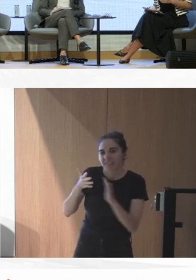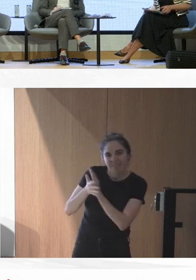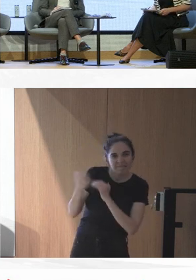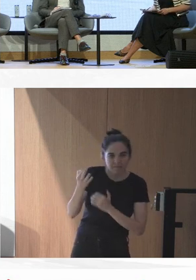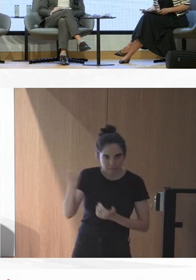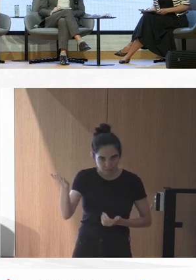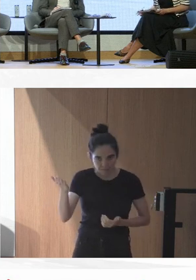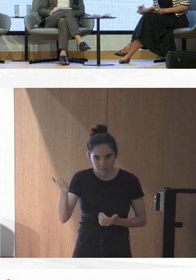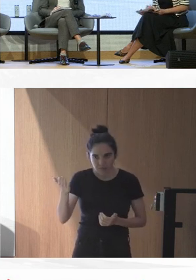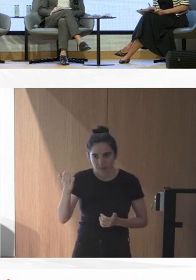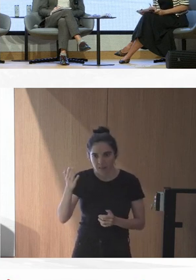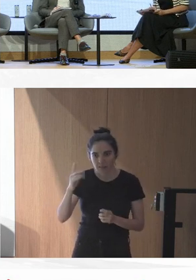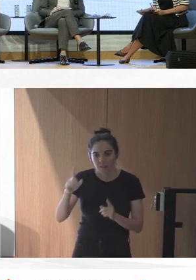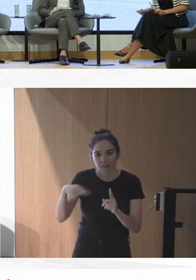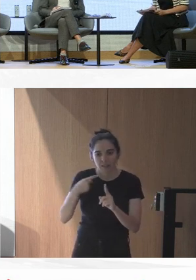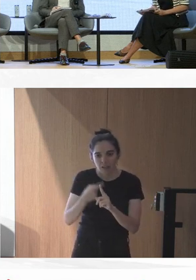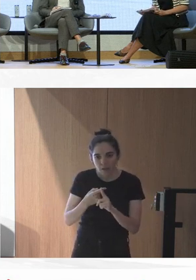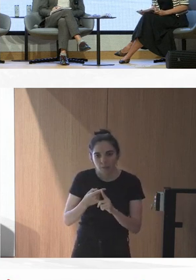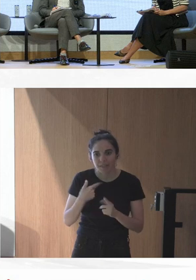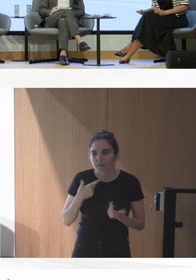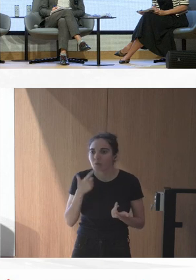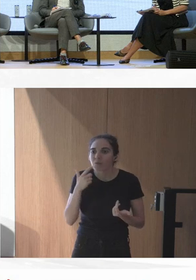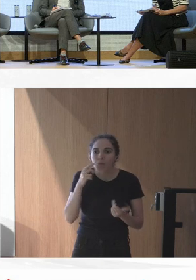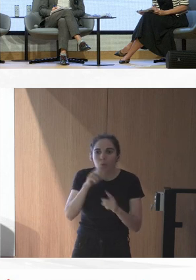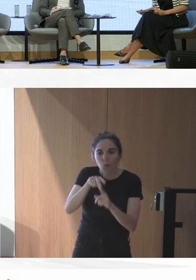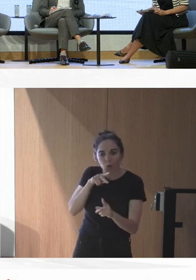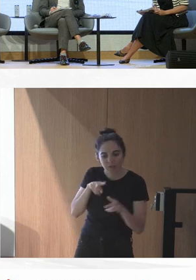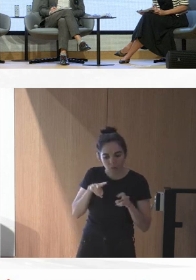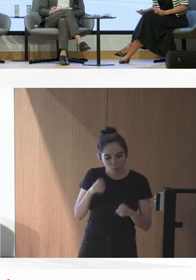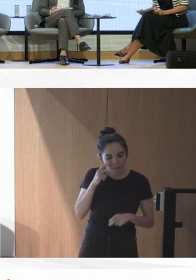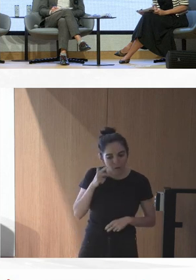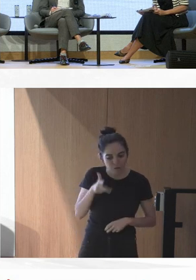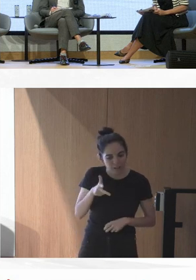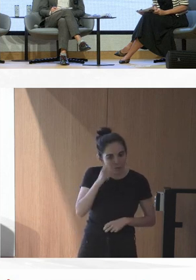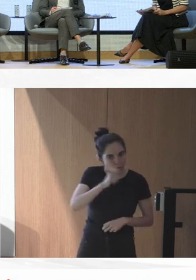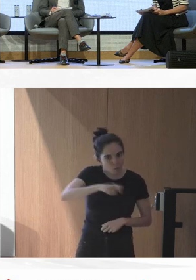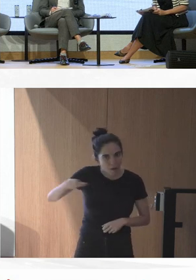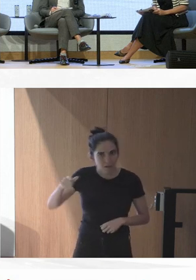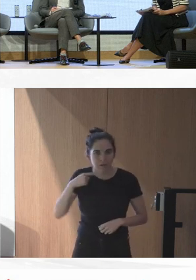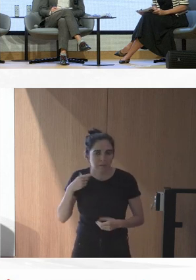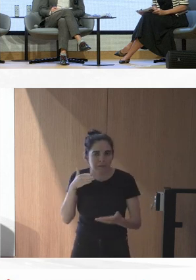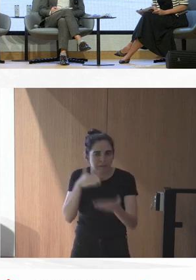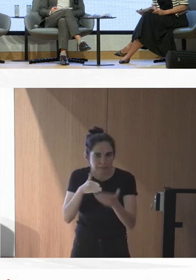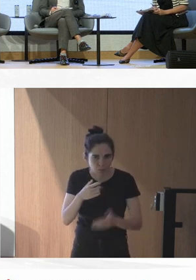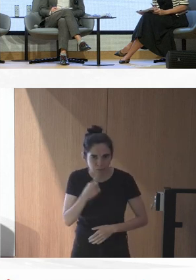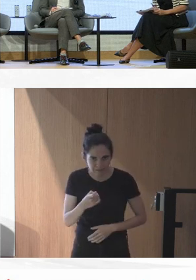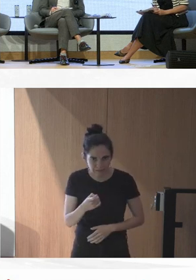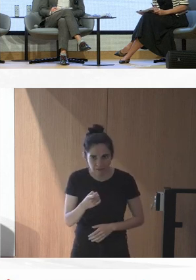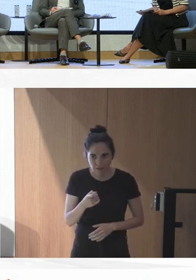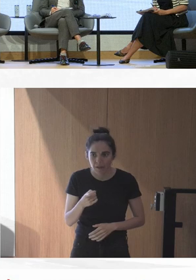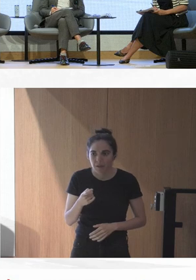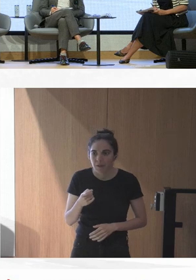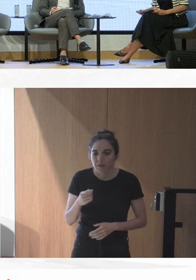una imposibilidad de transitar hacia un enfoque de derechos humanos, ¿no? La noción de protección, ¿no? Y yo siempre, como lo